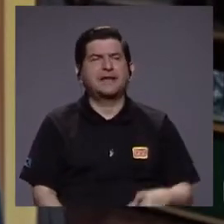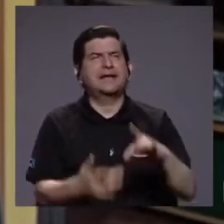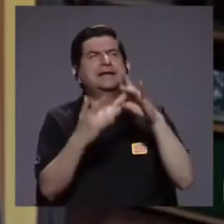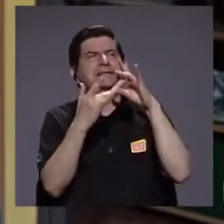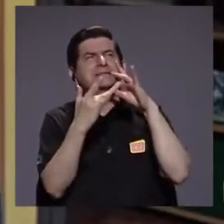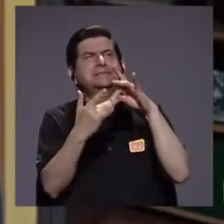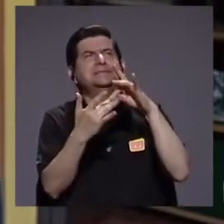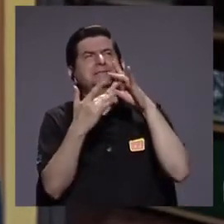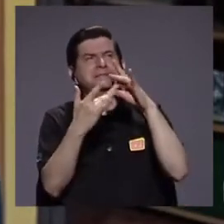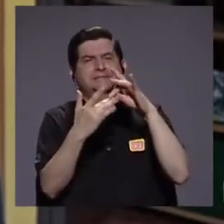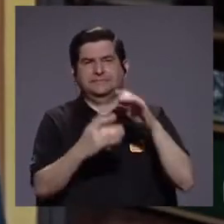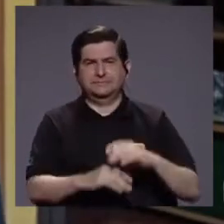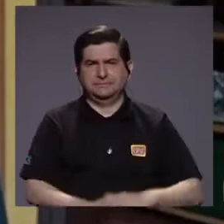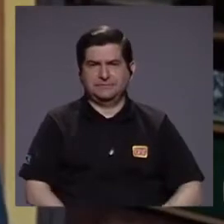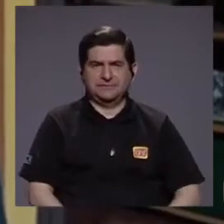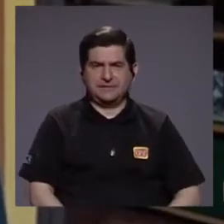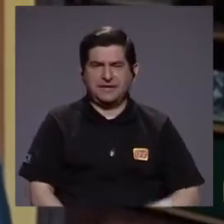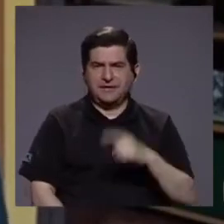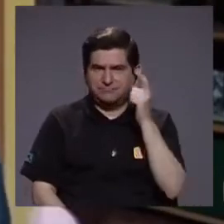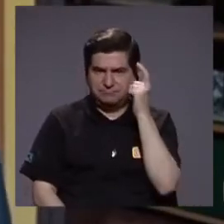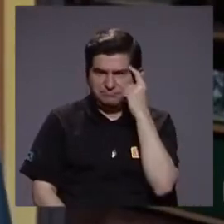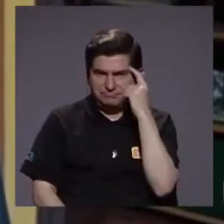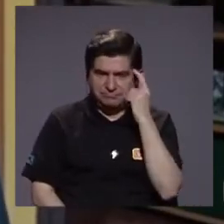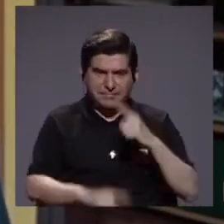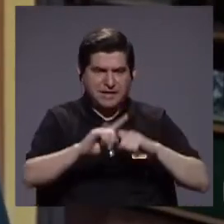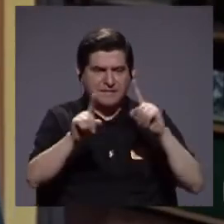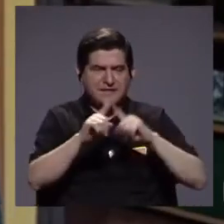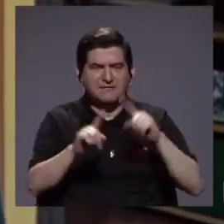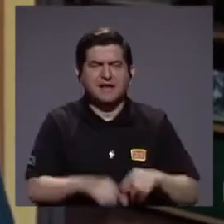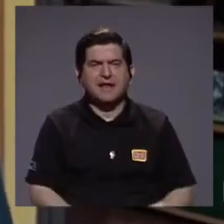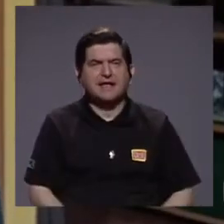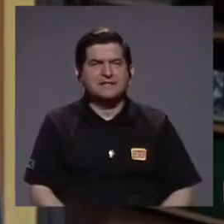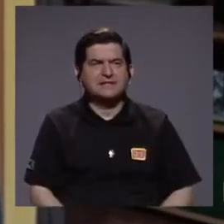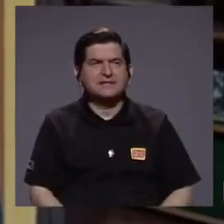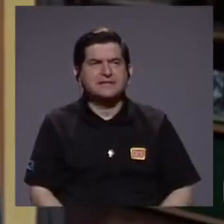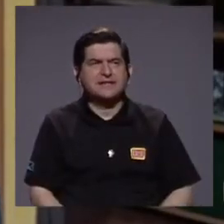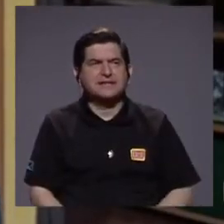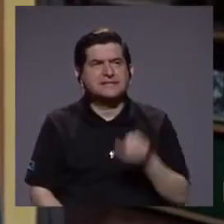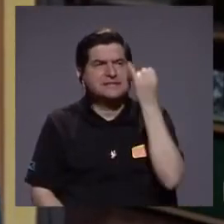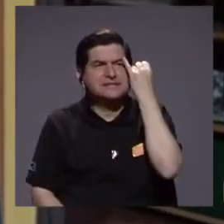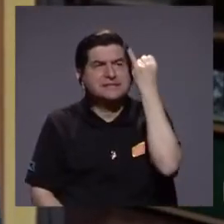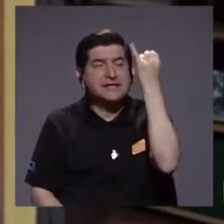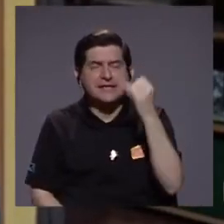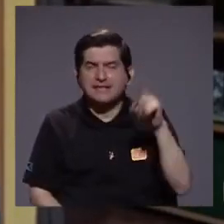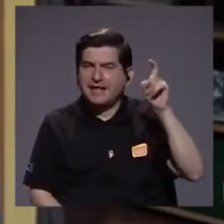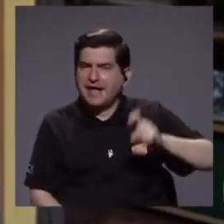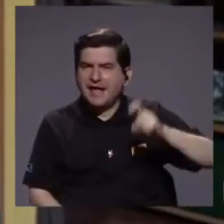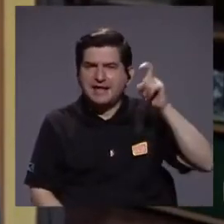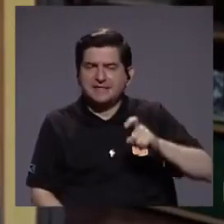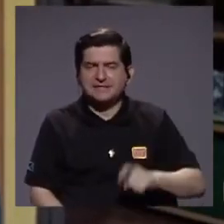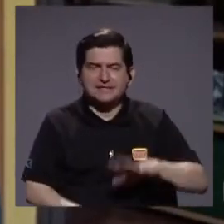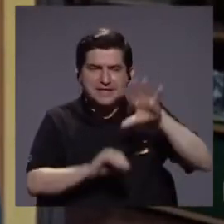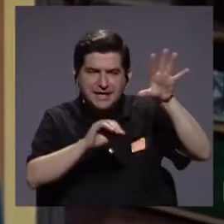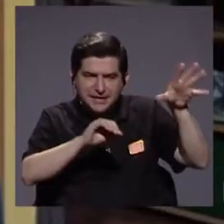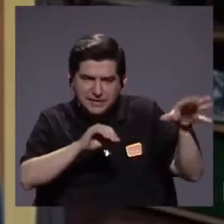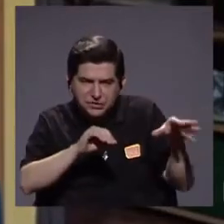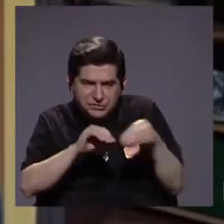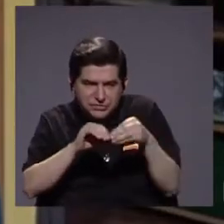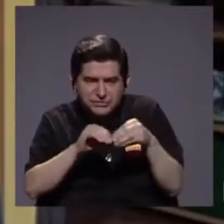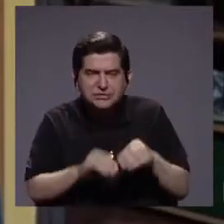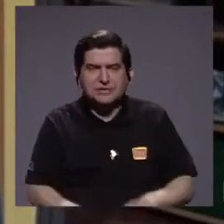particularmente con muchos conceptos que deben obligatoriamente integrar